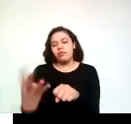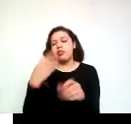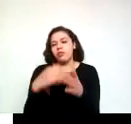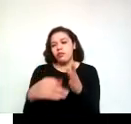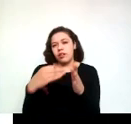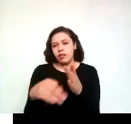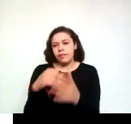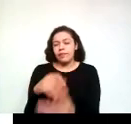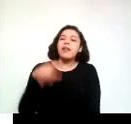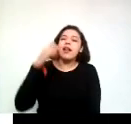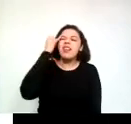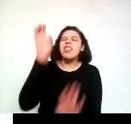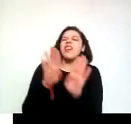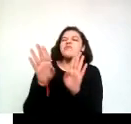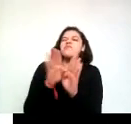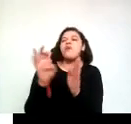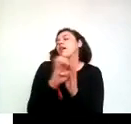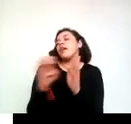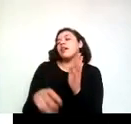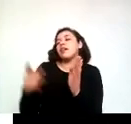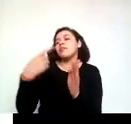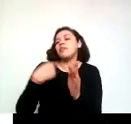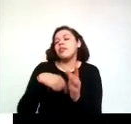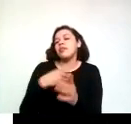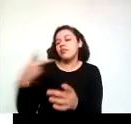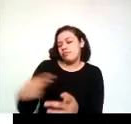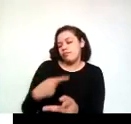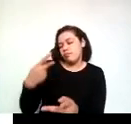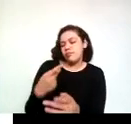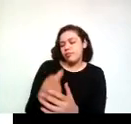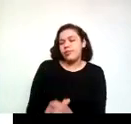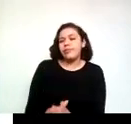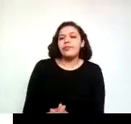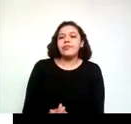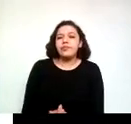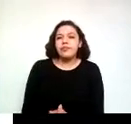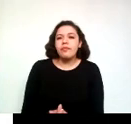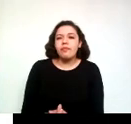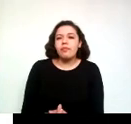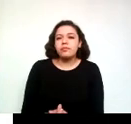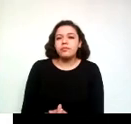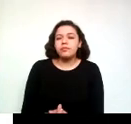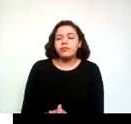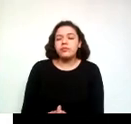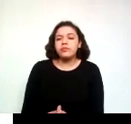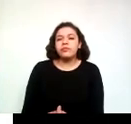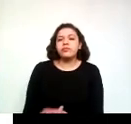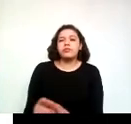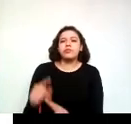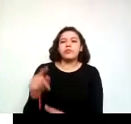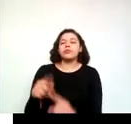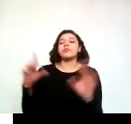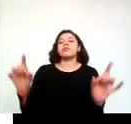de preguntas que nos hacen. En la sección 1 de acontecimiento traumático severo